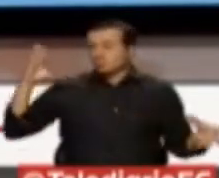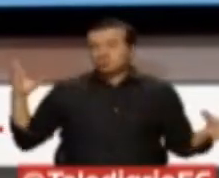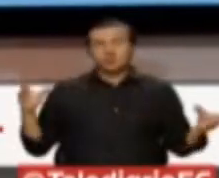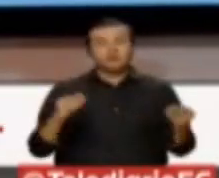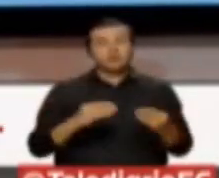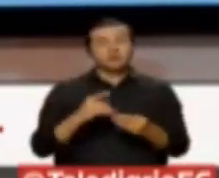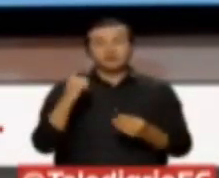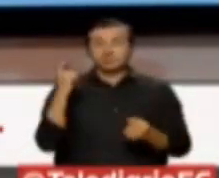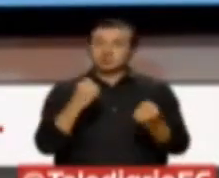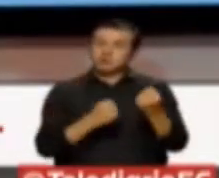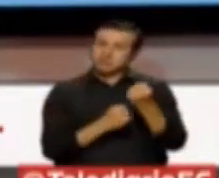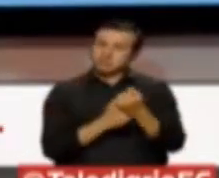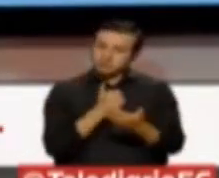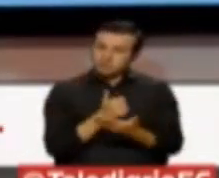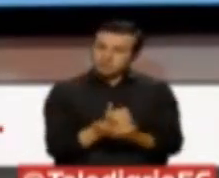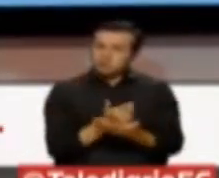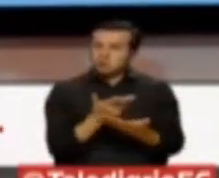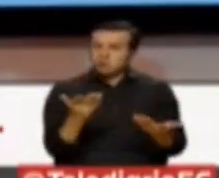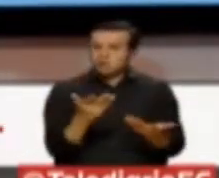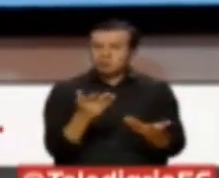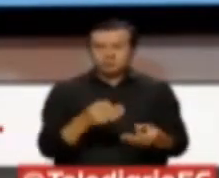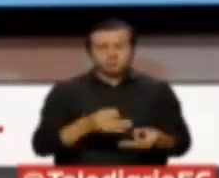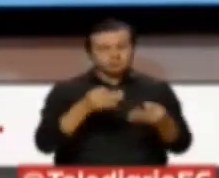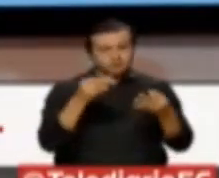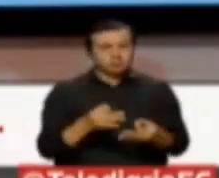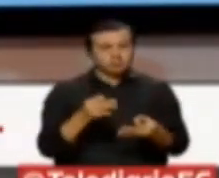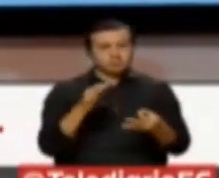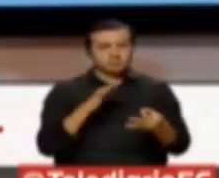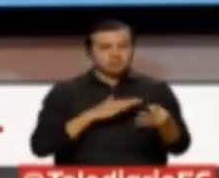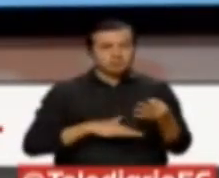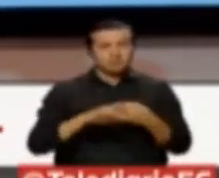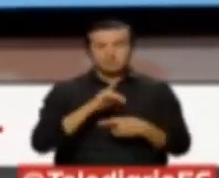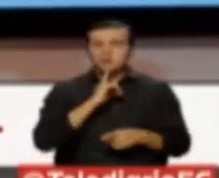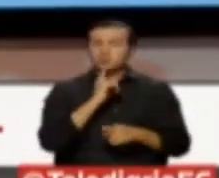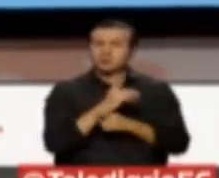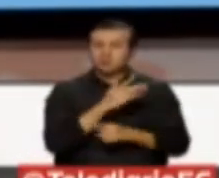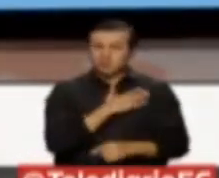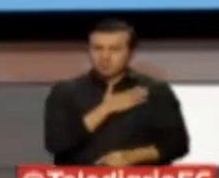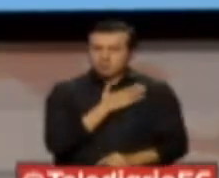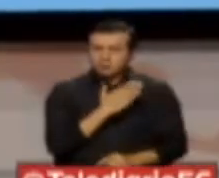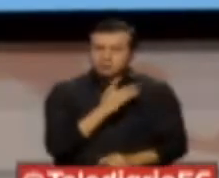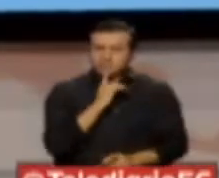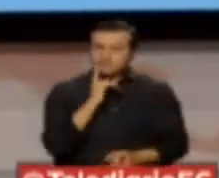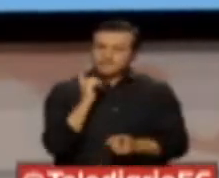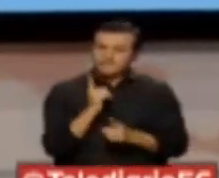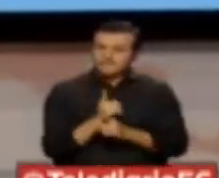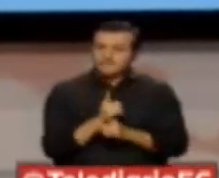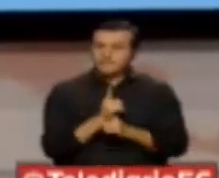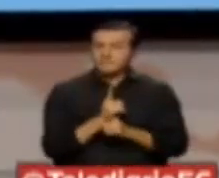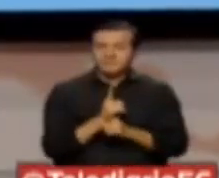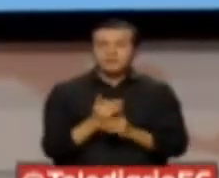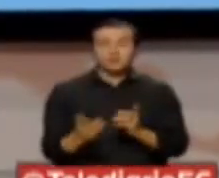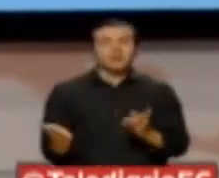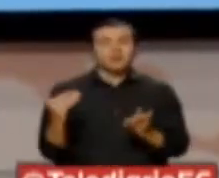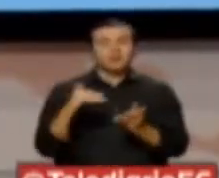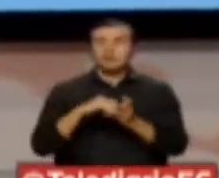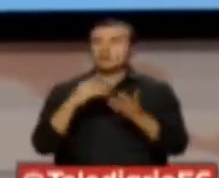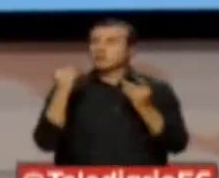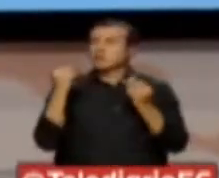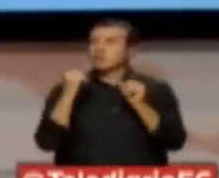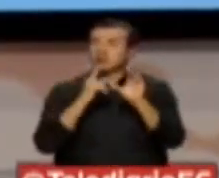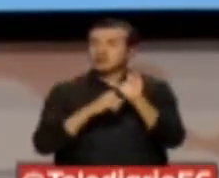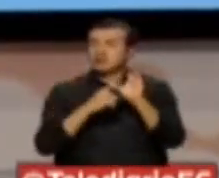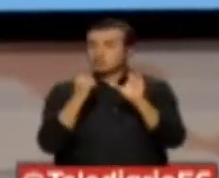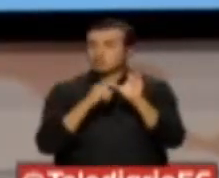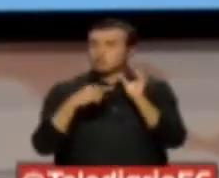tenemos que sumar para dar esta seguridad jurídica y otorgar esa confianza credibilidad para que retornen capitales